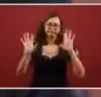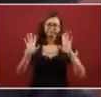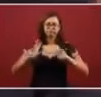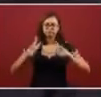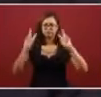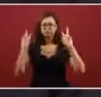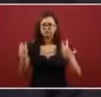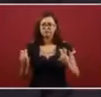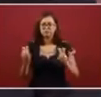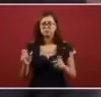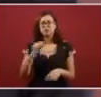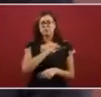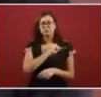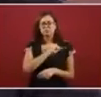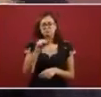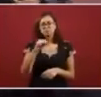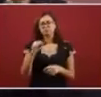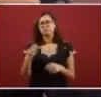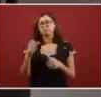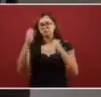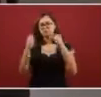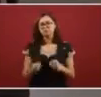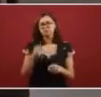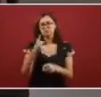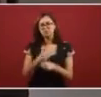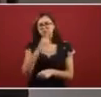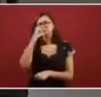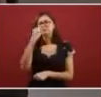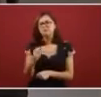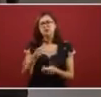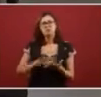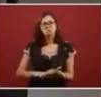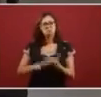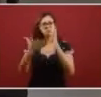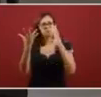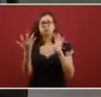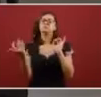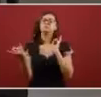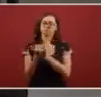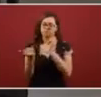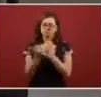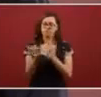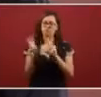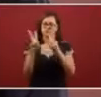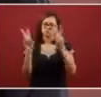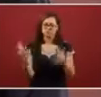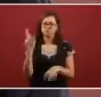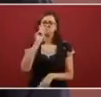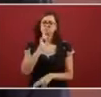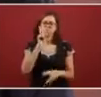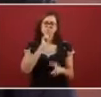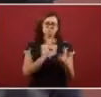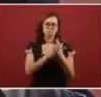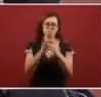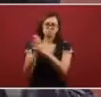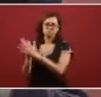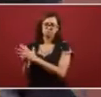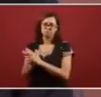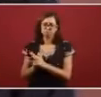con inseguridad y con violencia y el tema de feminicidios. Se